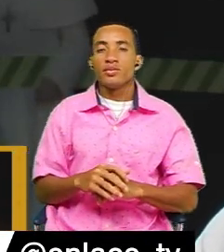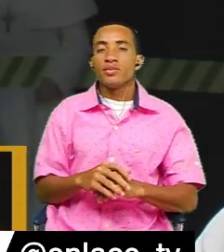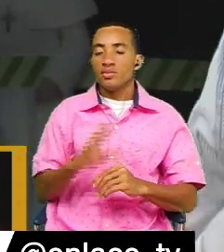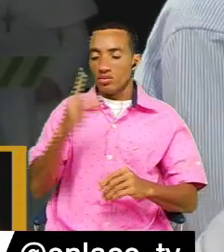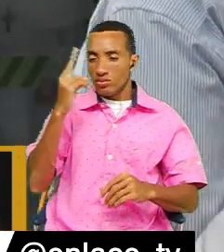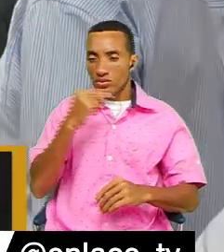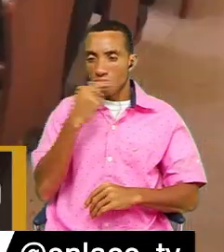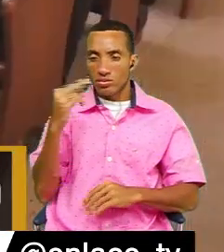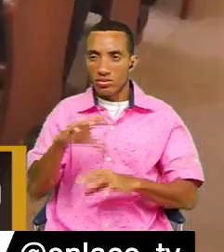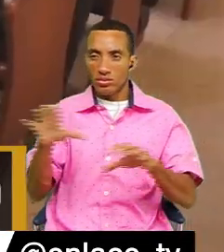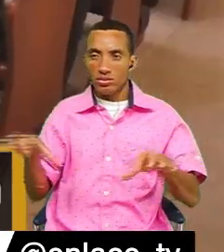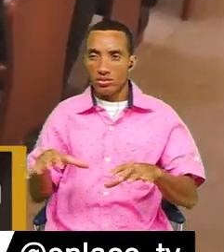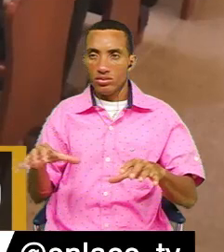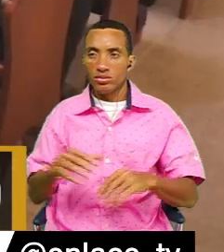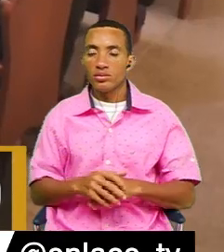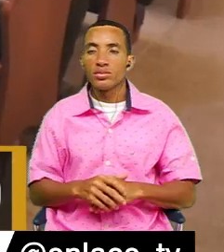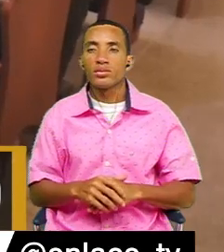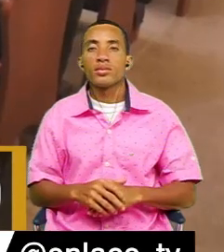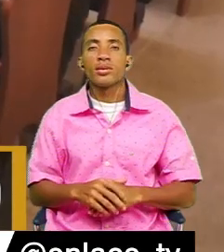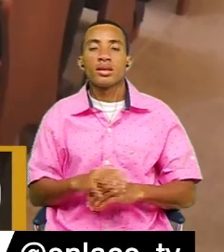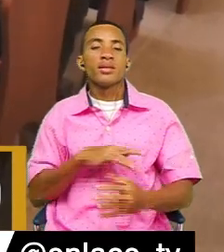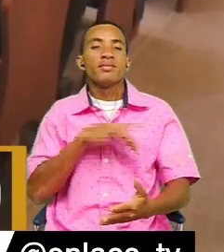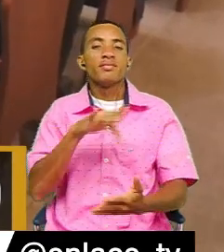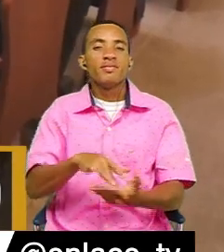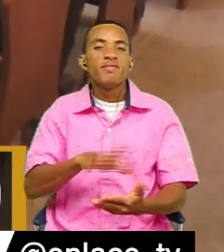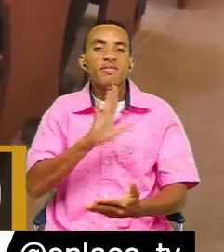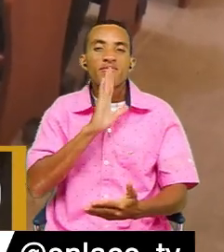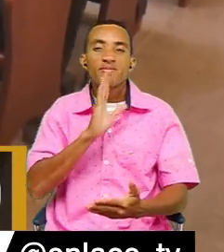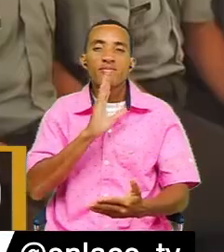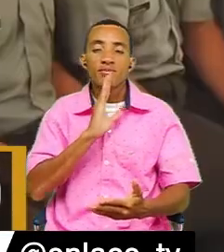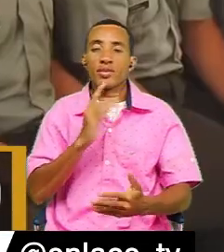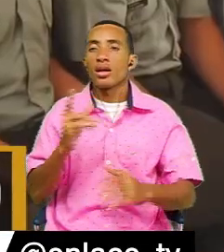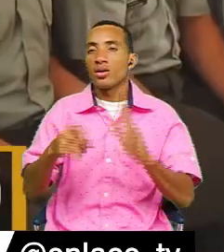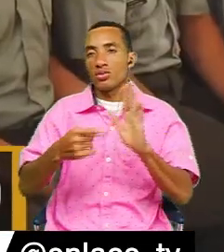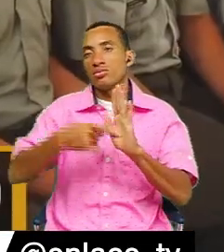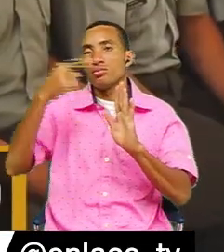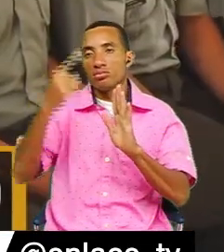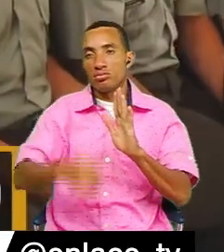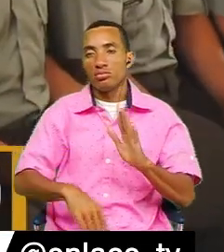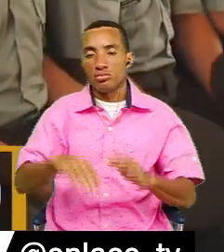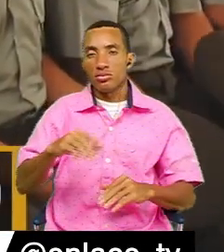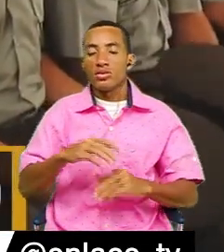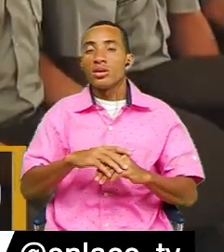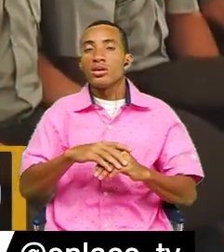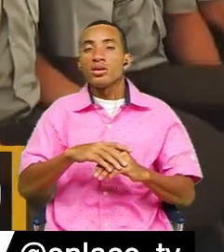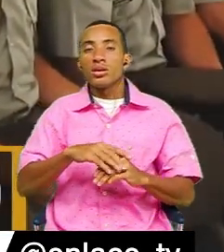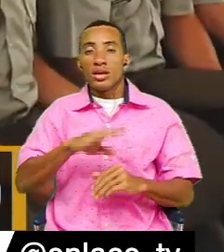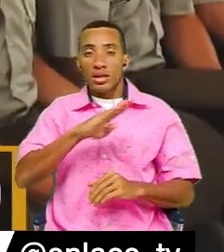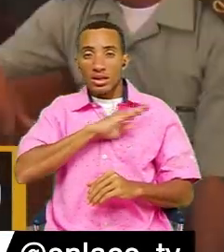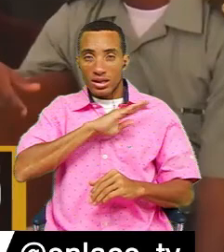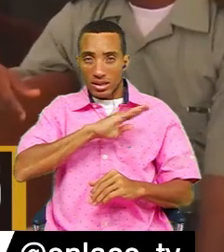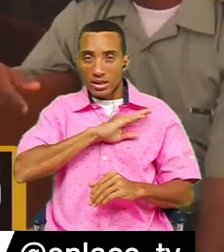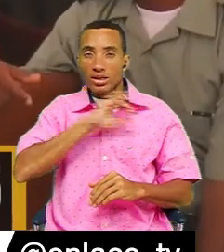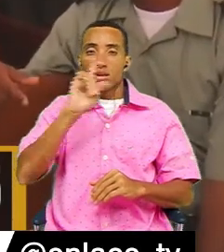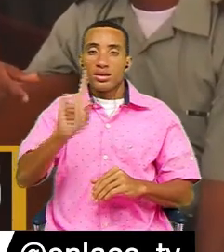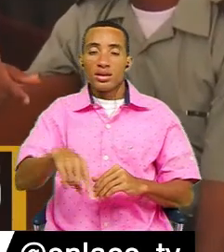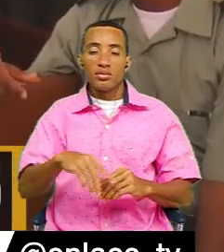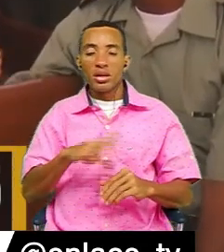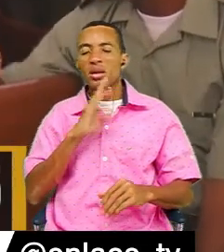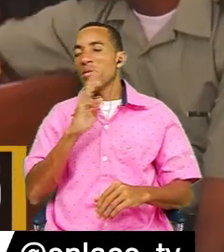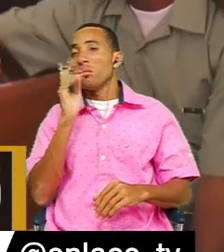con nuestra comunidad. En la liturgia estuvieron presentes autoridades civiles y militares de la región. El alcalde municipal no fue ajeno a este evento